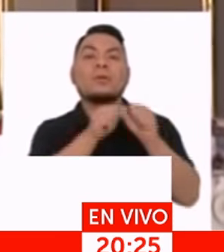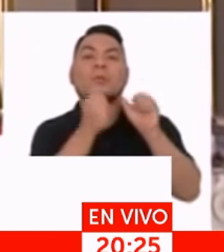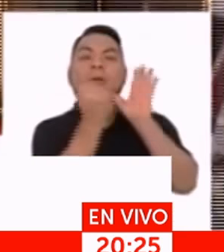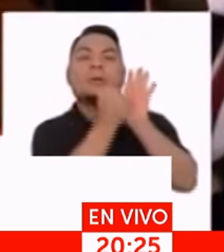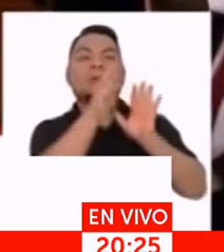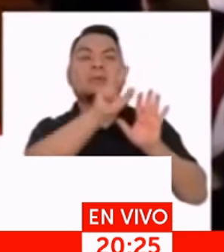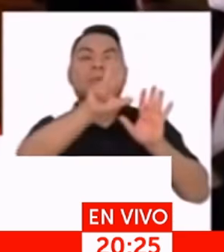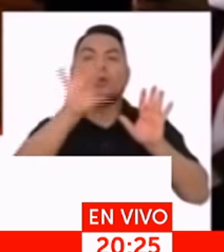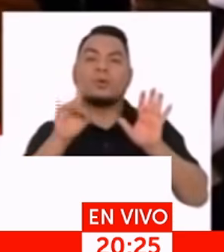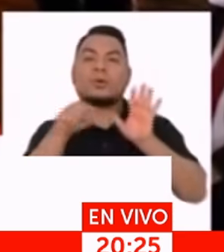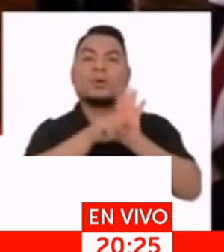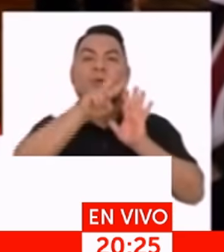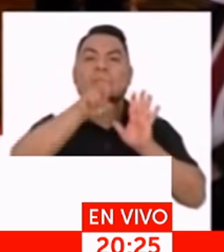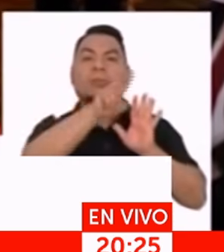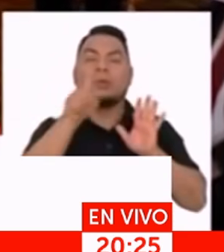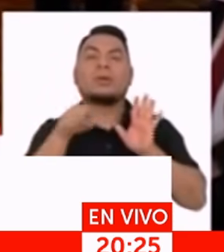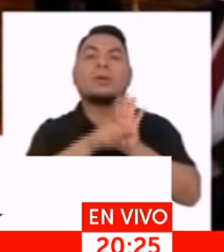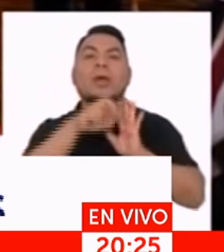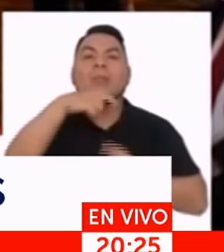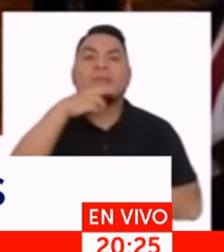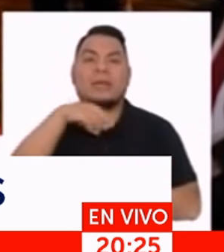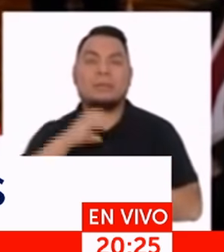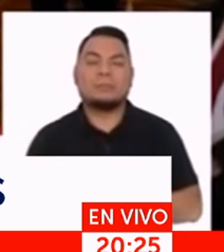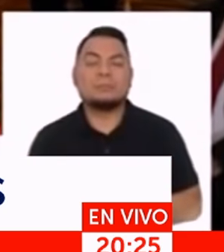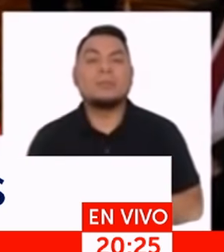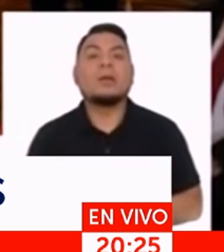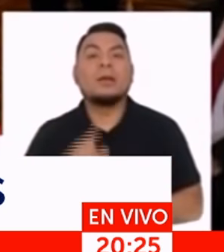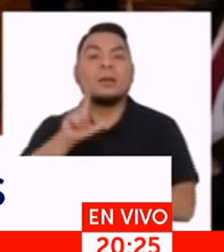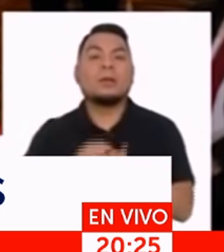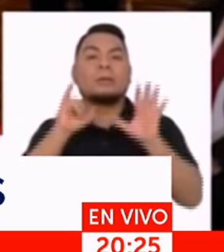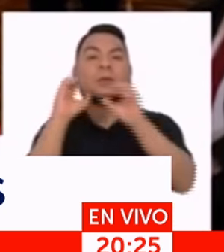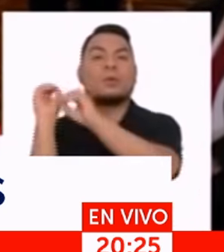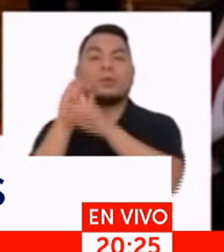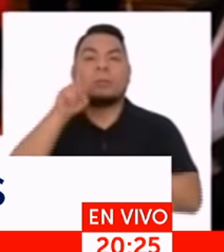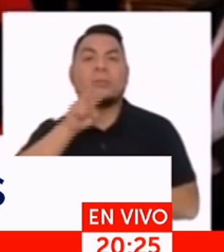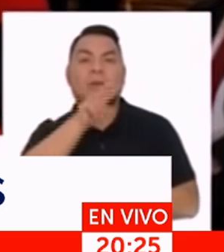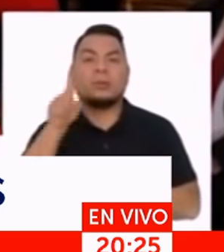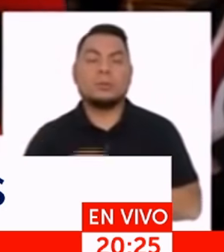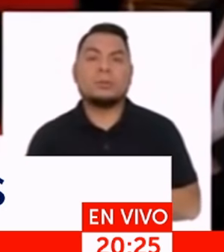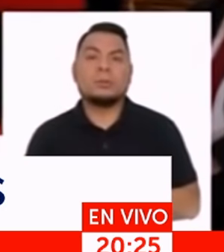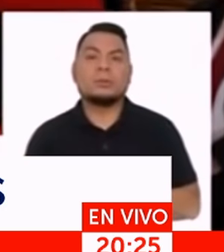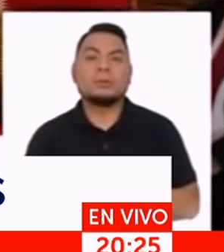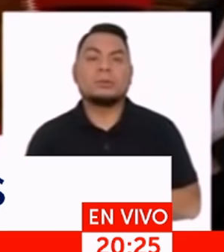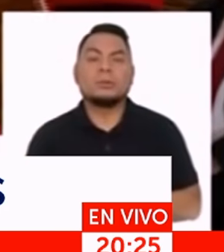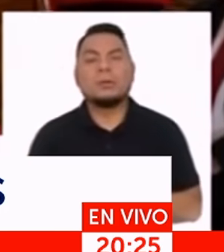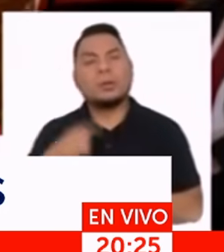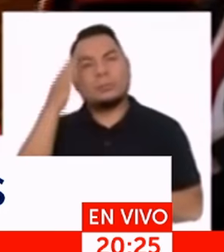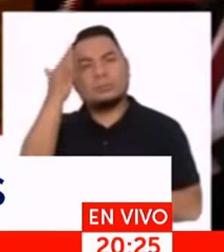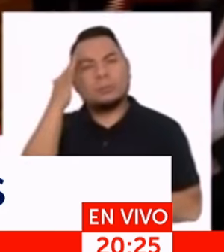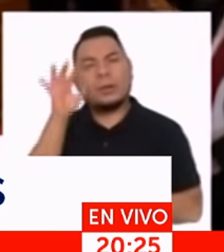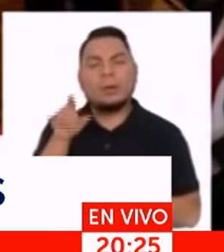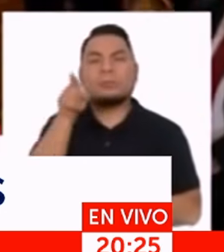Maurtua, a otros ministros que acompañan en esta primera fila, y continúa la ceremonia aquí en el Salón Dorado a través de esta cobertura de Exitosa Perú.